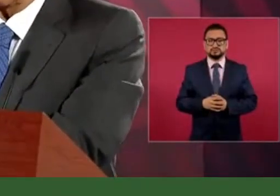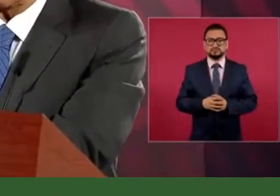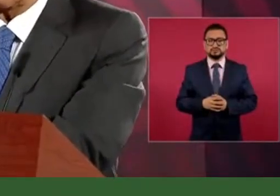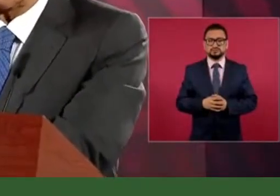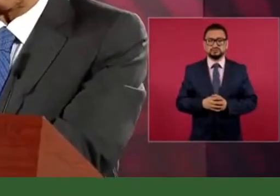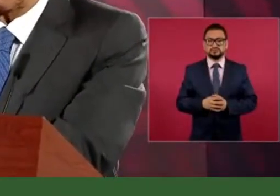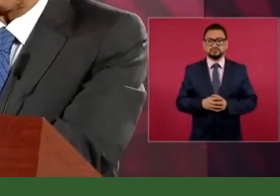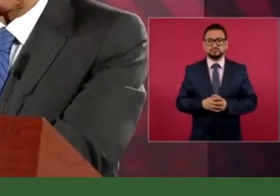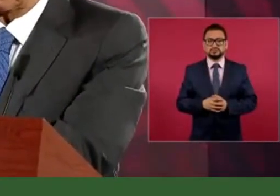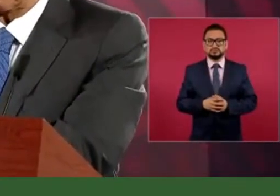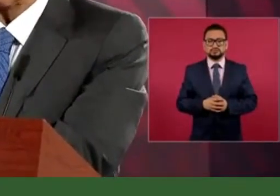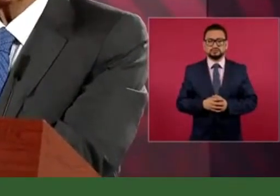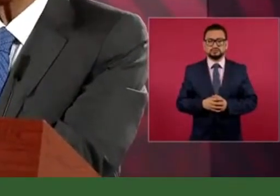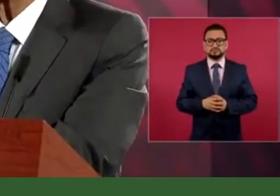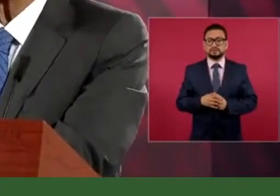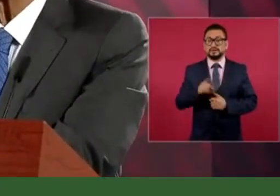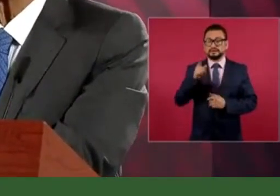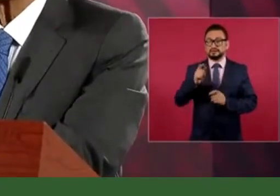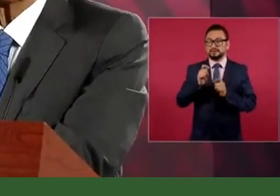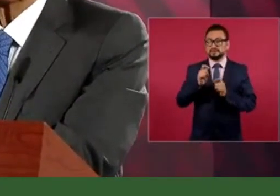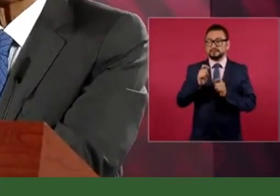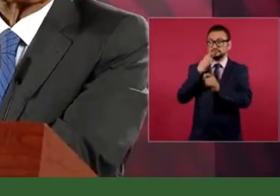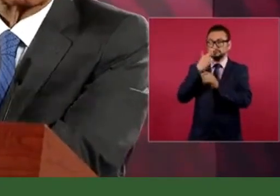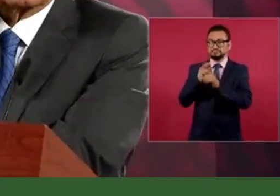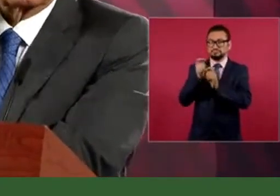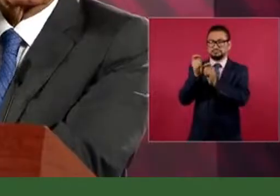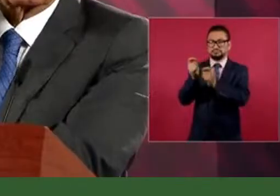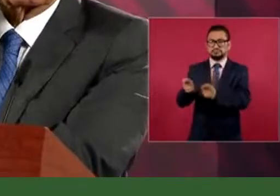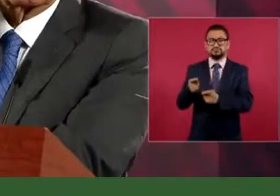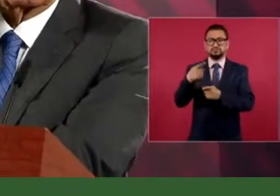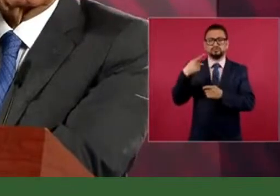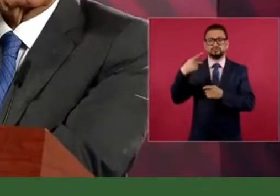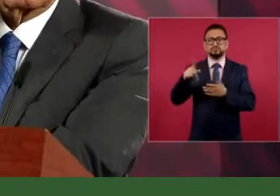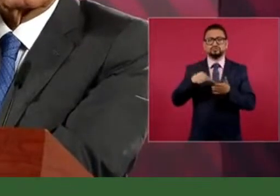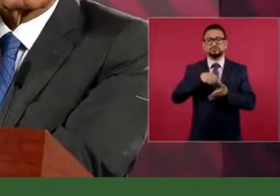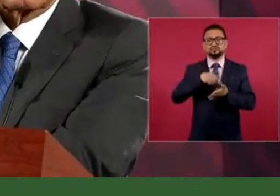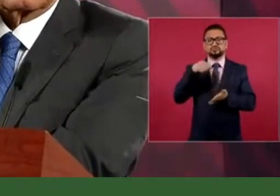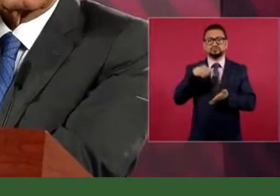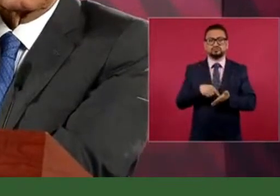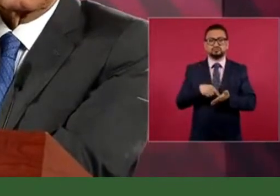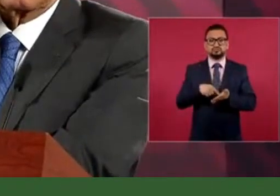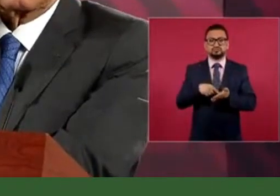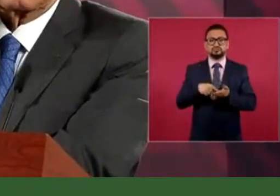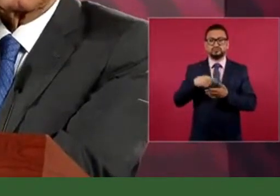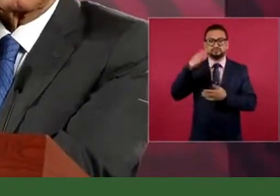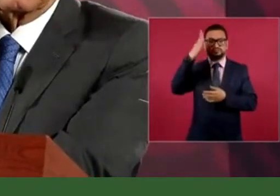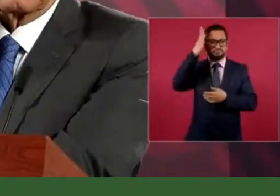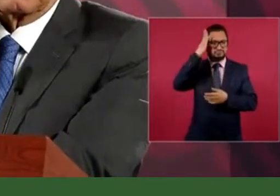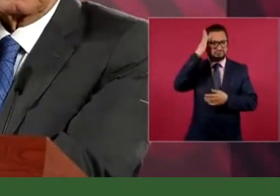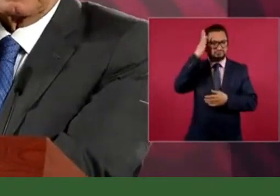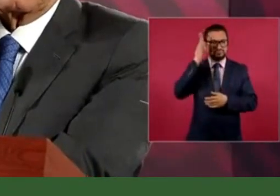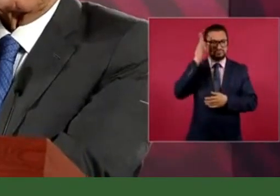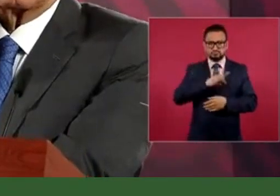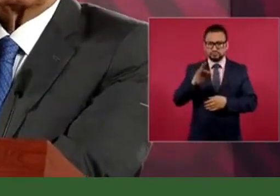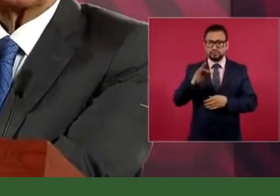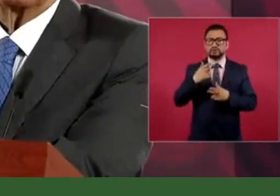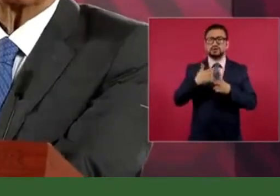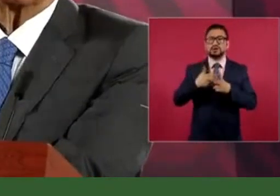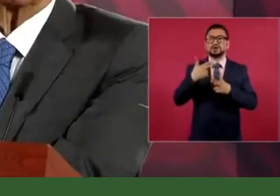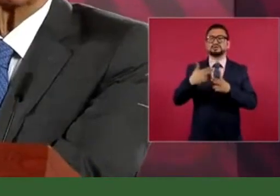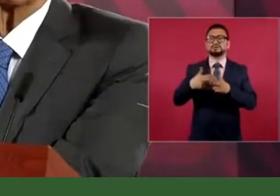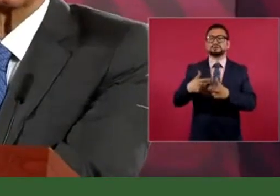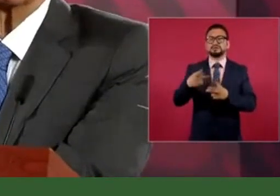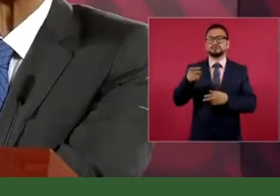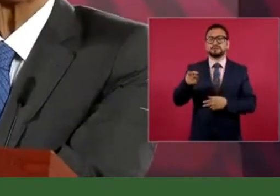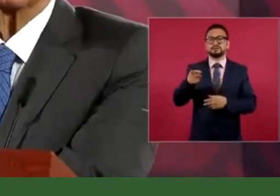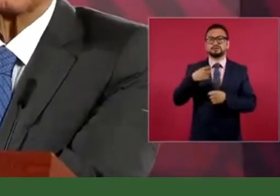a ocupar su sitio como dirigente hasta el 1